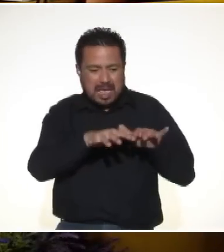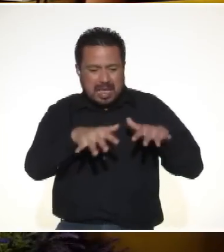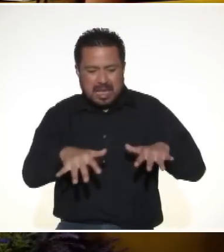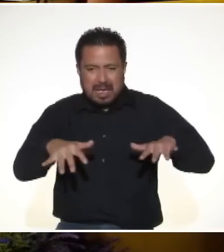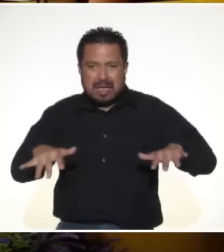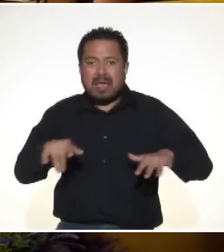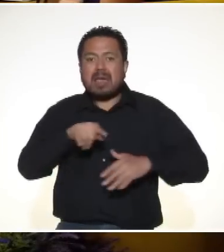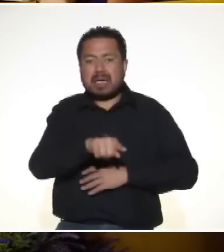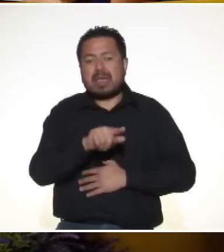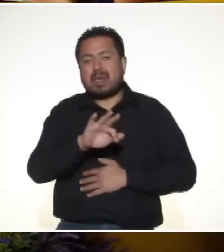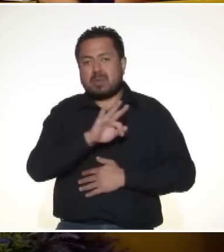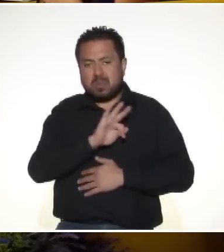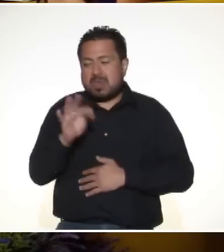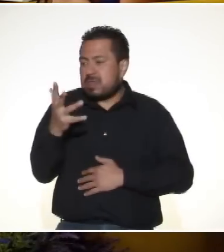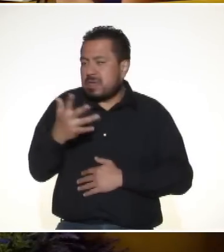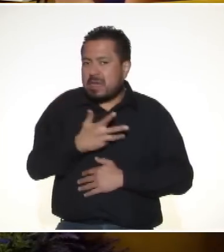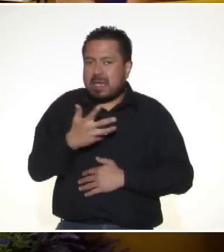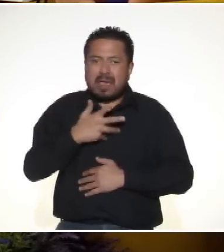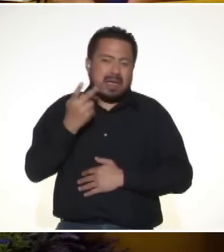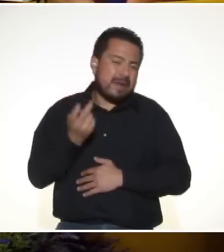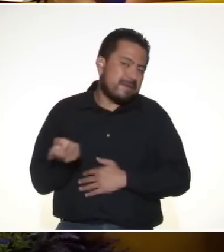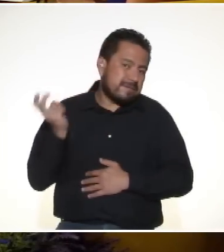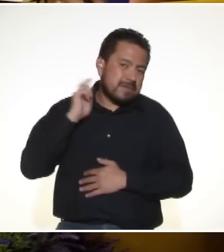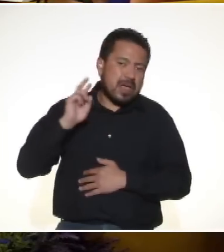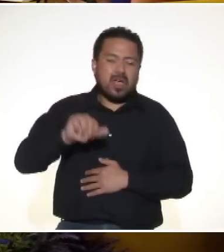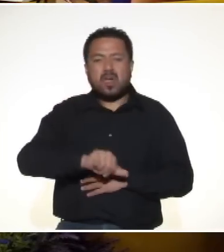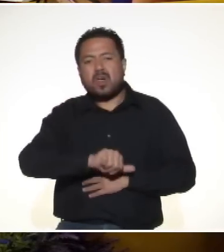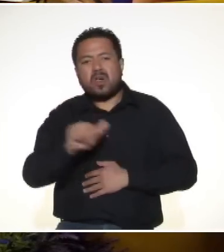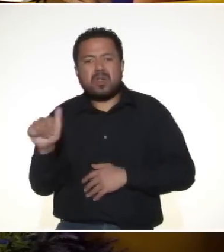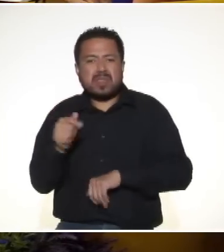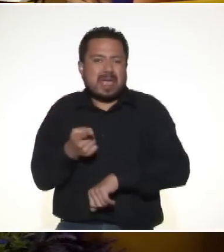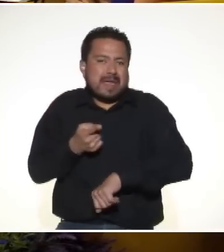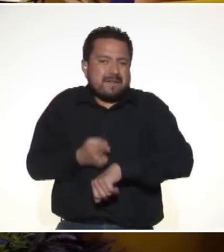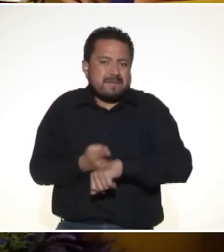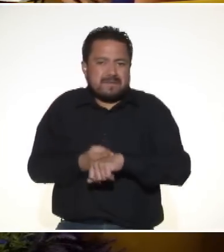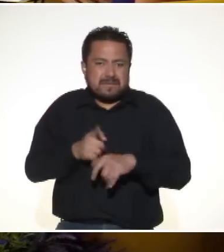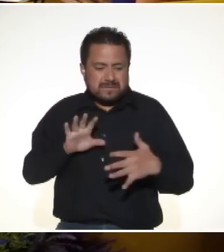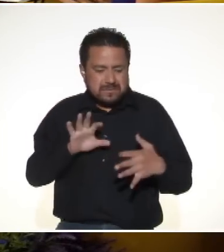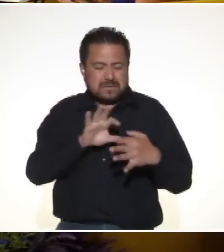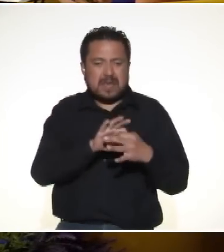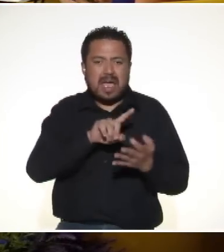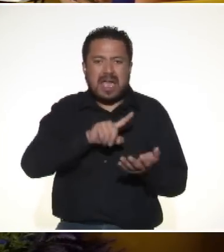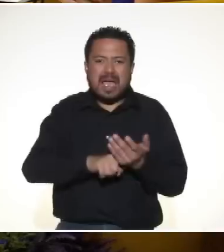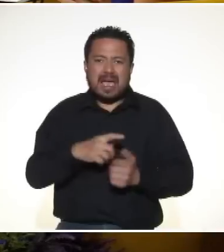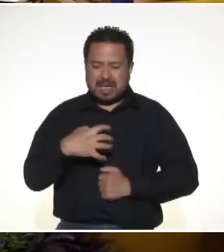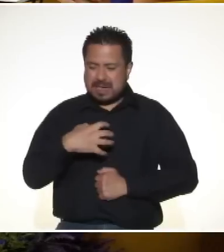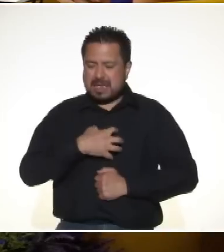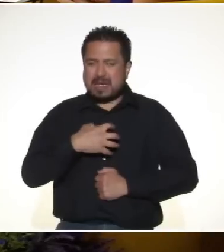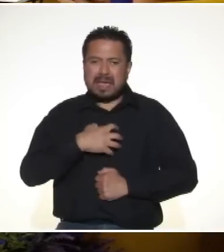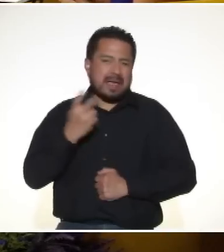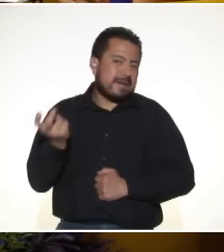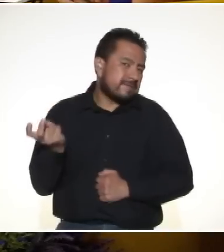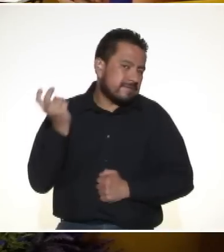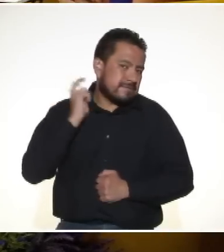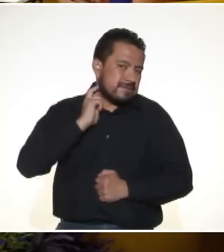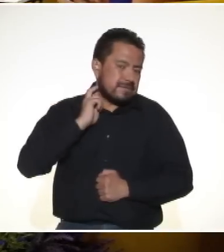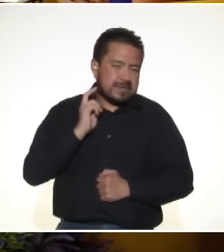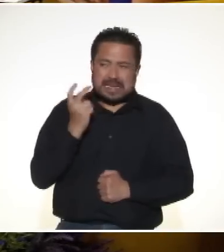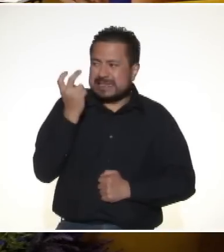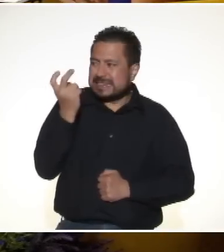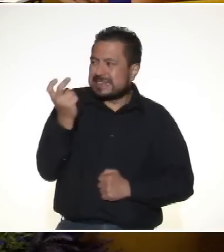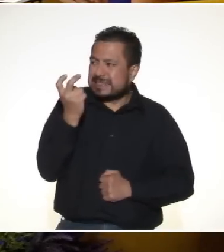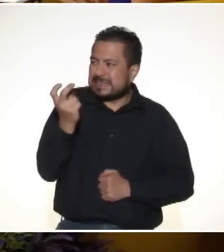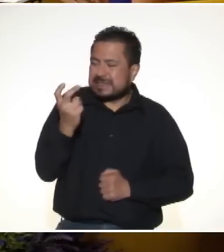donde pueden estar los murciélagos y hay otras enfermedades asociadas al excremento de los murciélagos. Entonces, ese